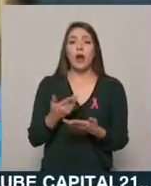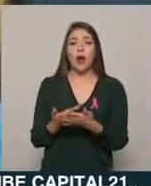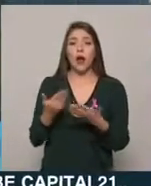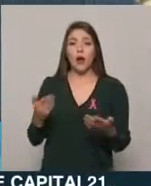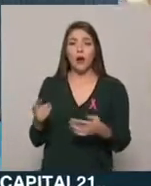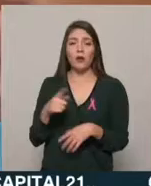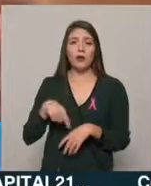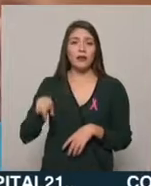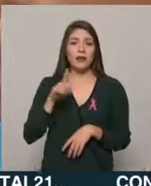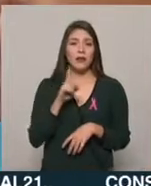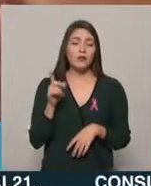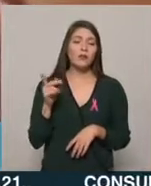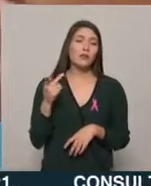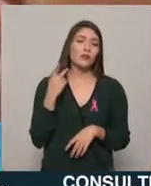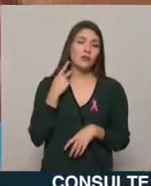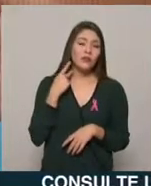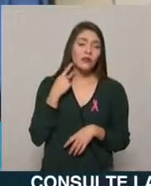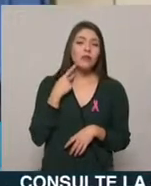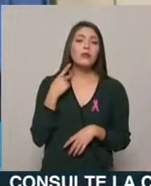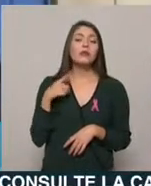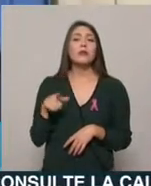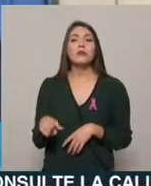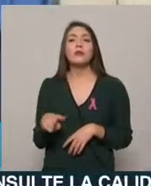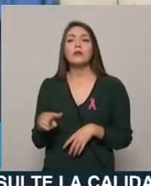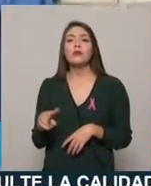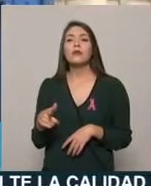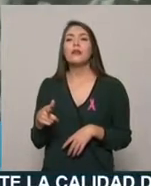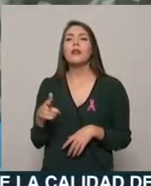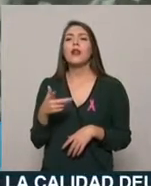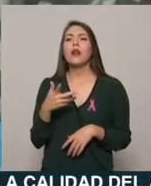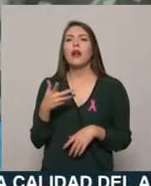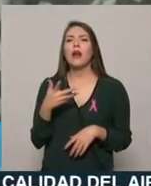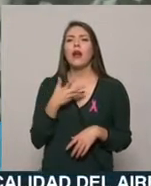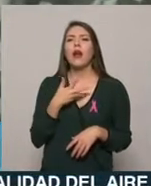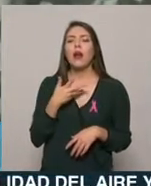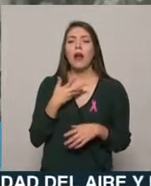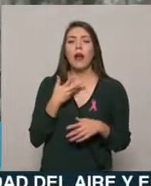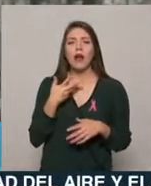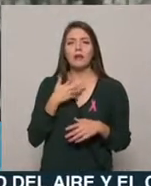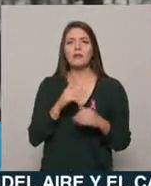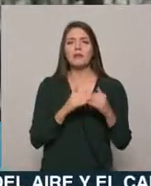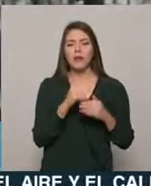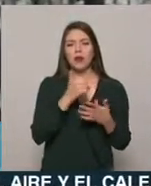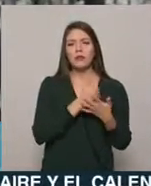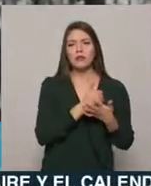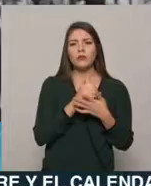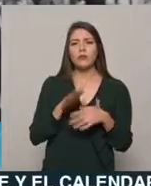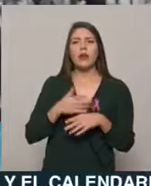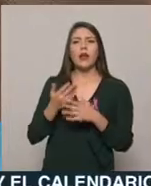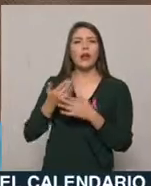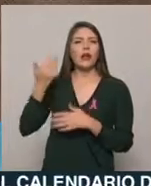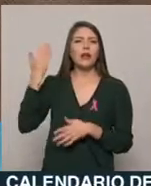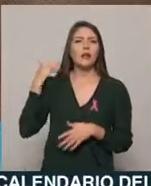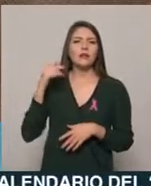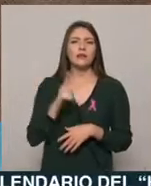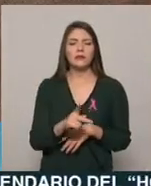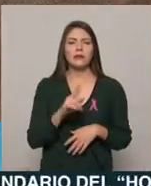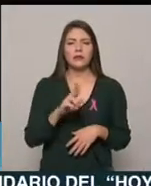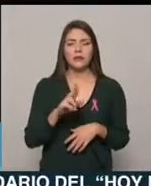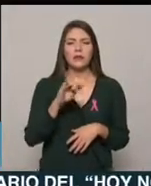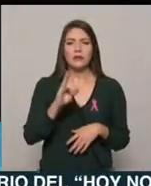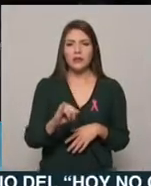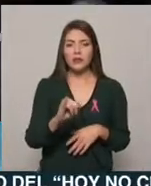que en menor proporción, porque casi todo les venía del Partido Revolucionario Institucional. Me refiero que estos